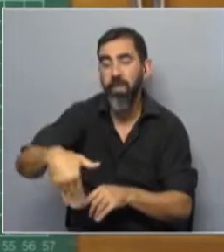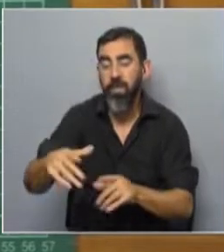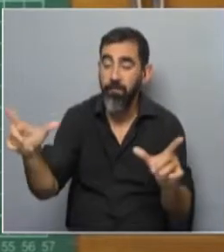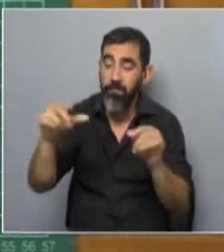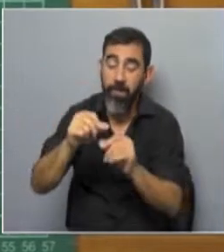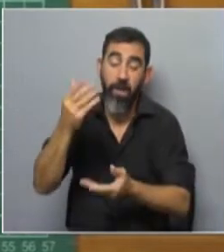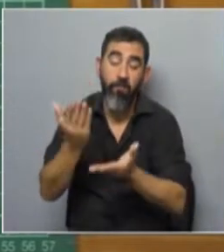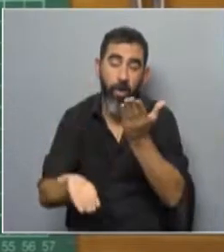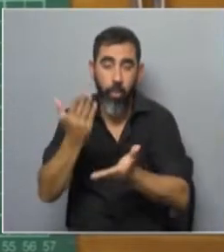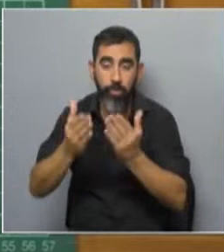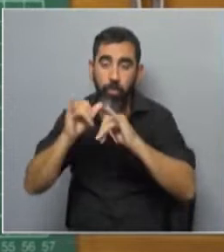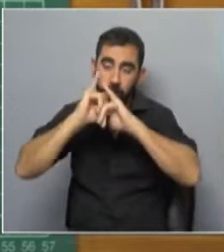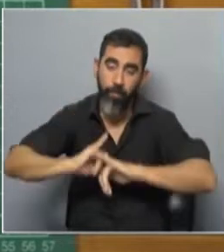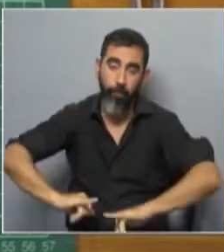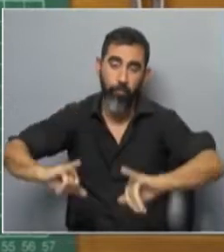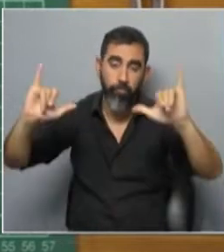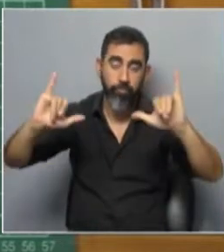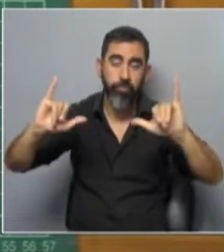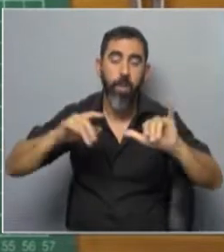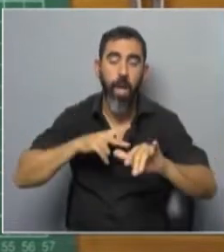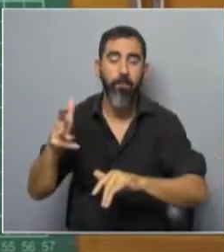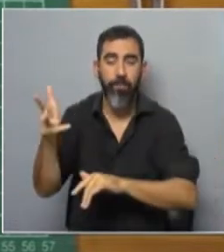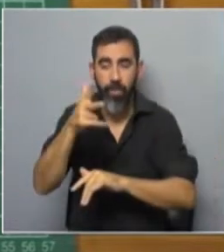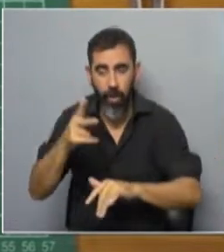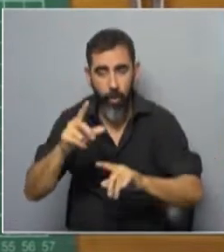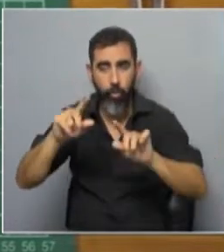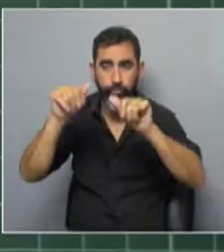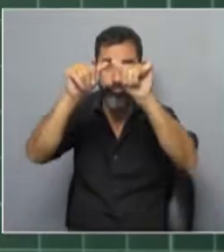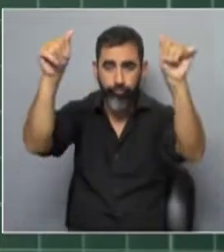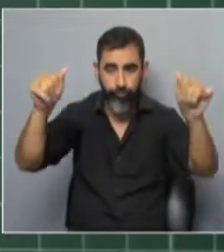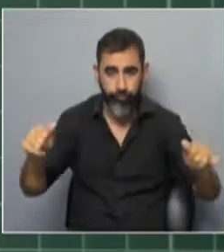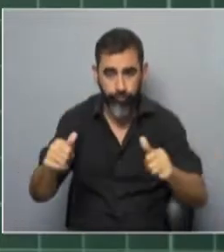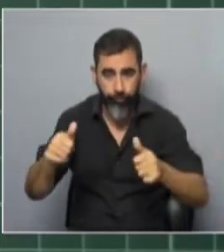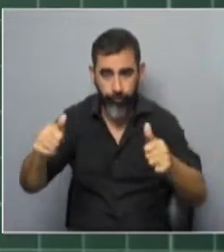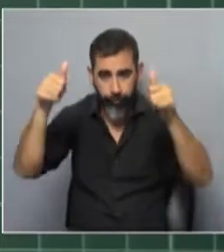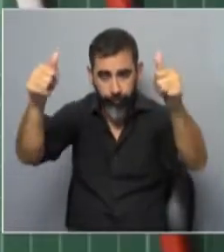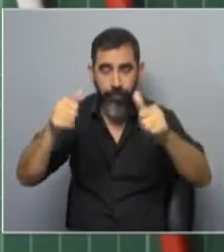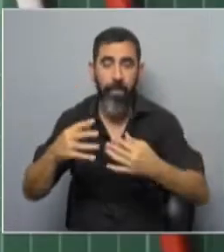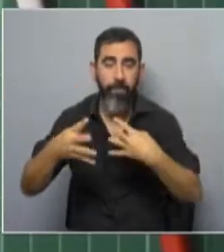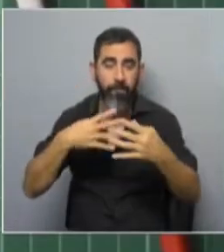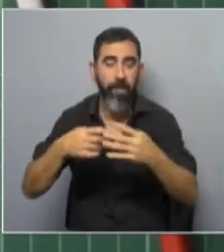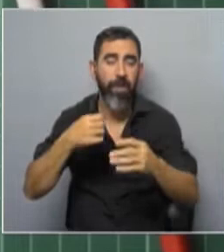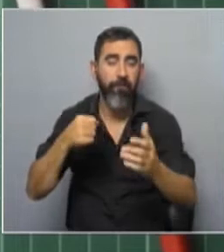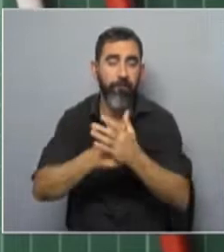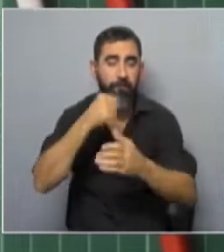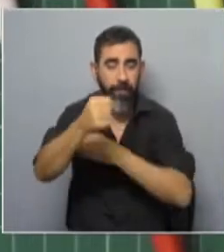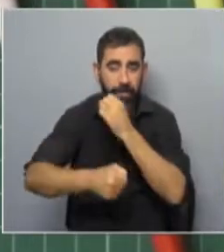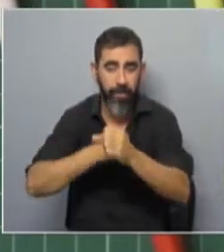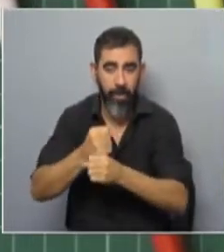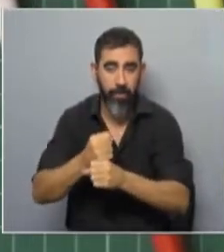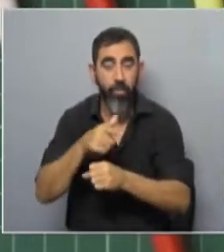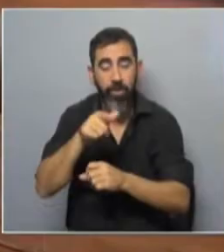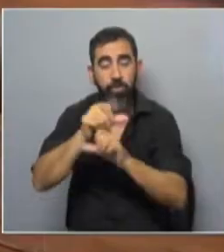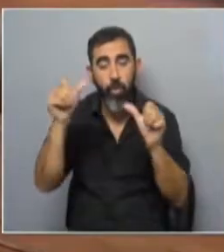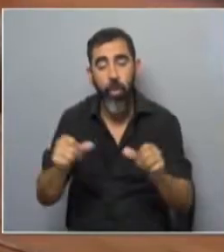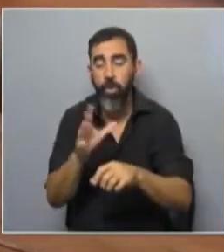de evaluación, de difusión, donde se generan videos, pósters, ferias de fin de año, etc. Ese recorrido lo